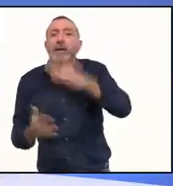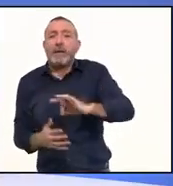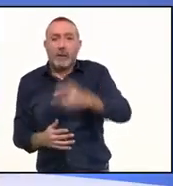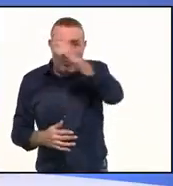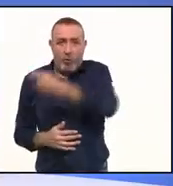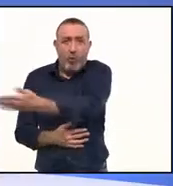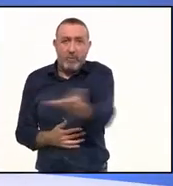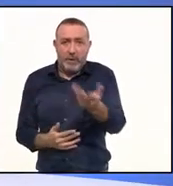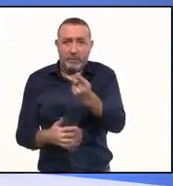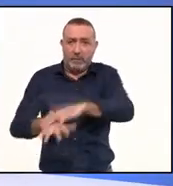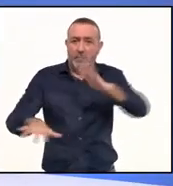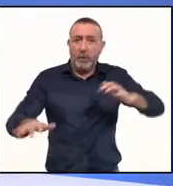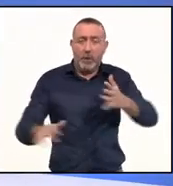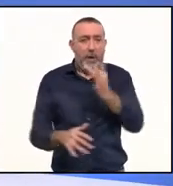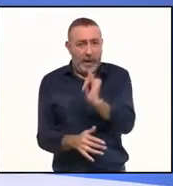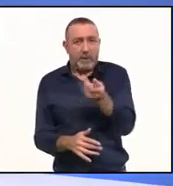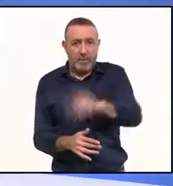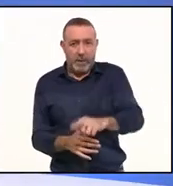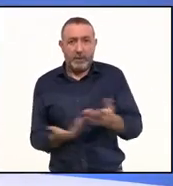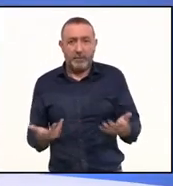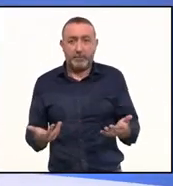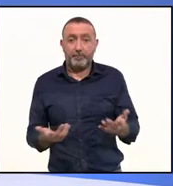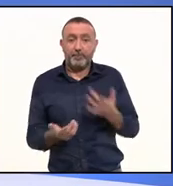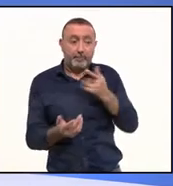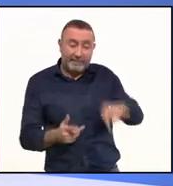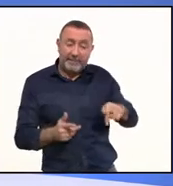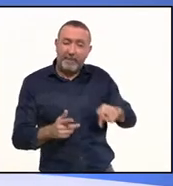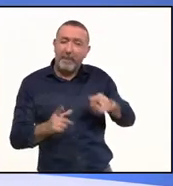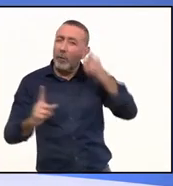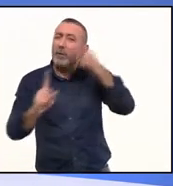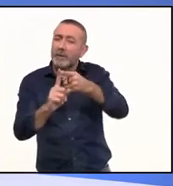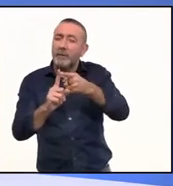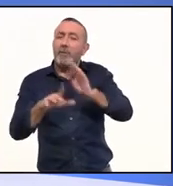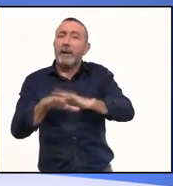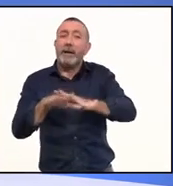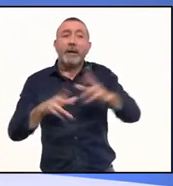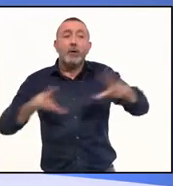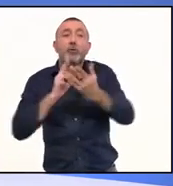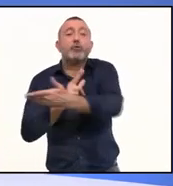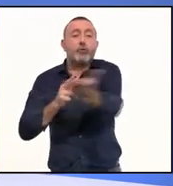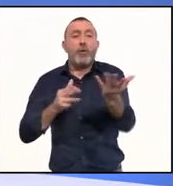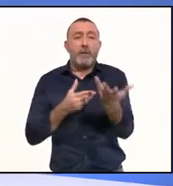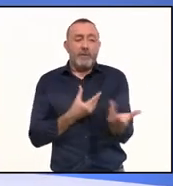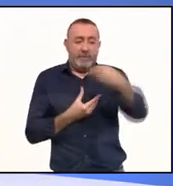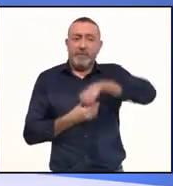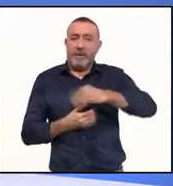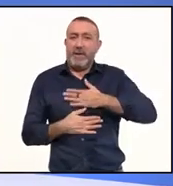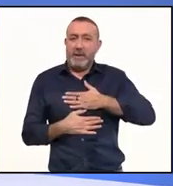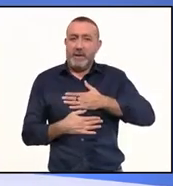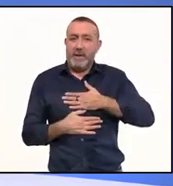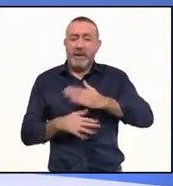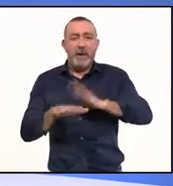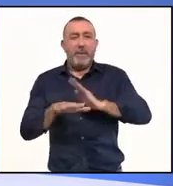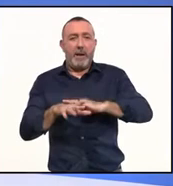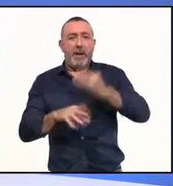en ver cómo de alguna manera involucramos a toda la sociedad en esta historia mente tengo aquí porque me parece interesante recuperarlo